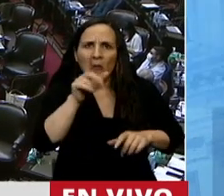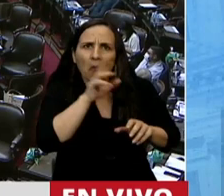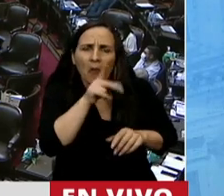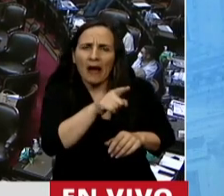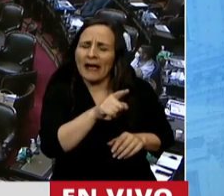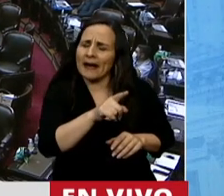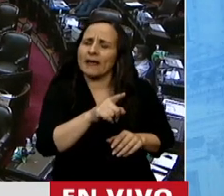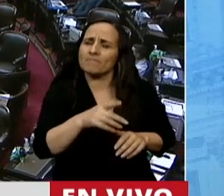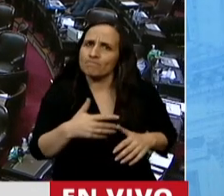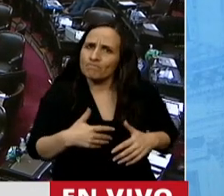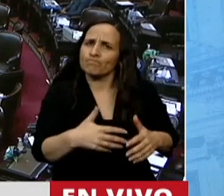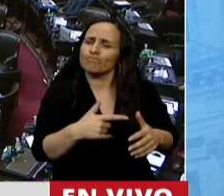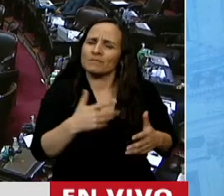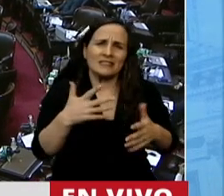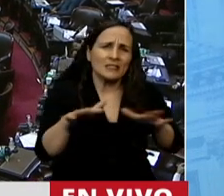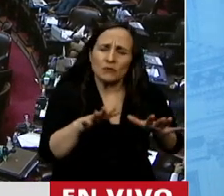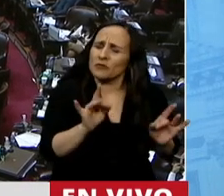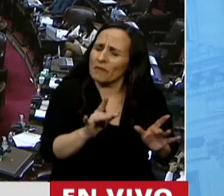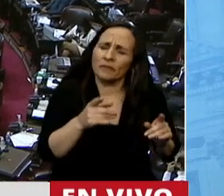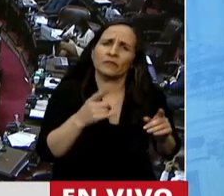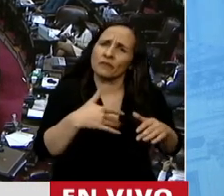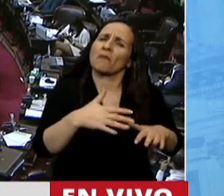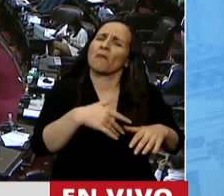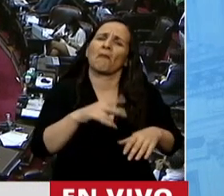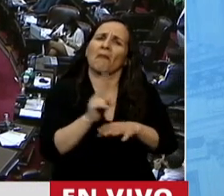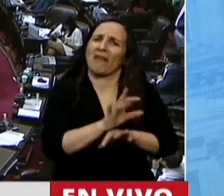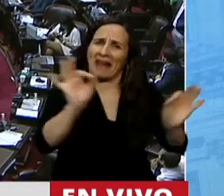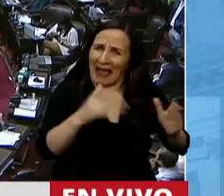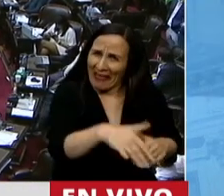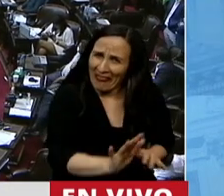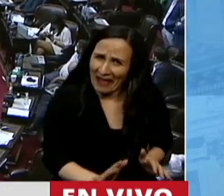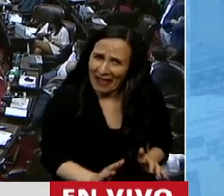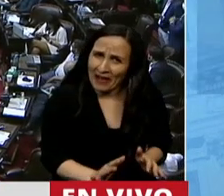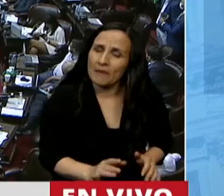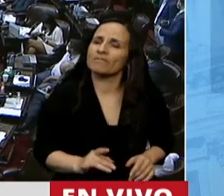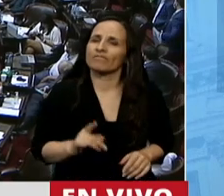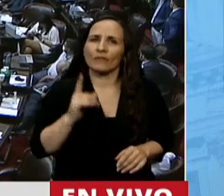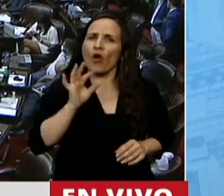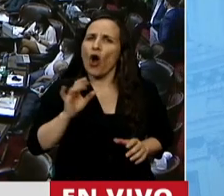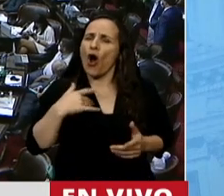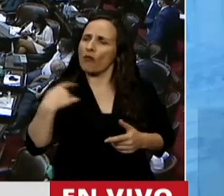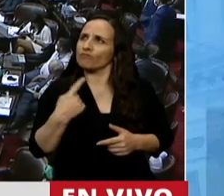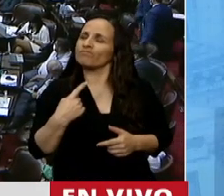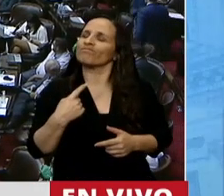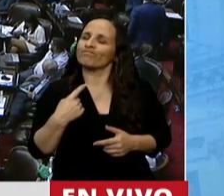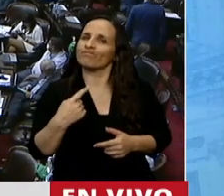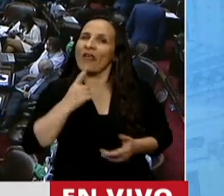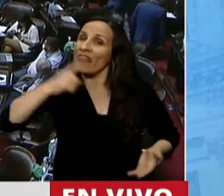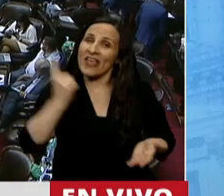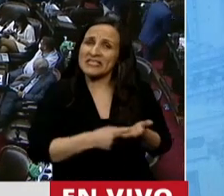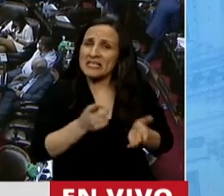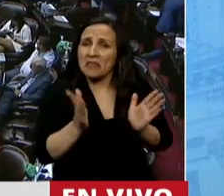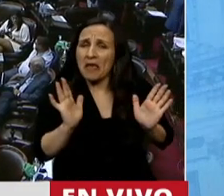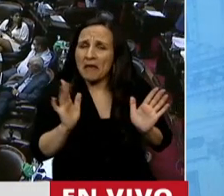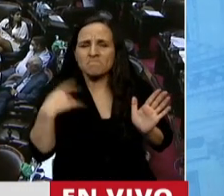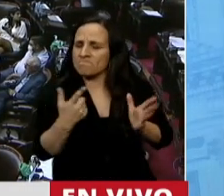deciden continuar sus embarazos en vulnerabilidad, o si realmente las acompañamos en la decisión.